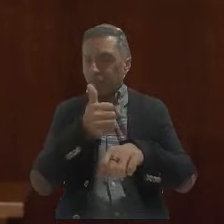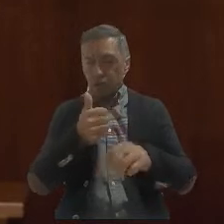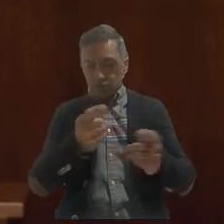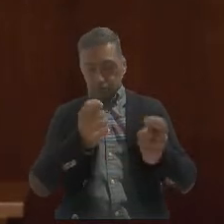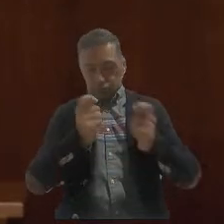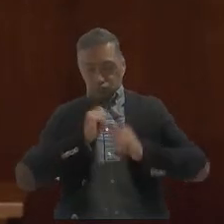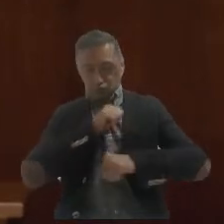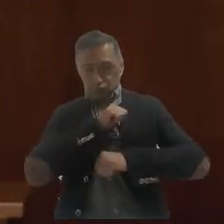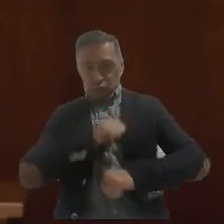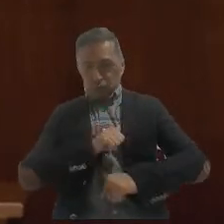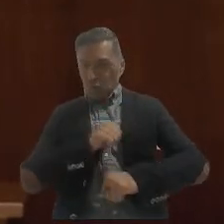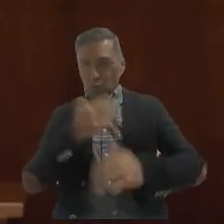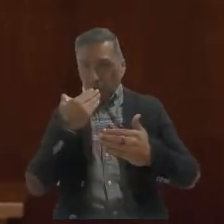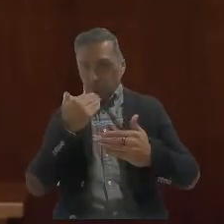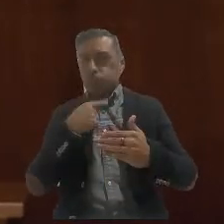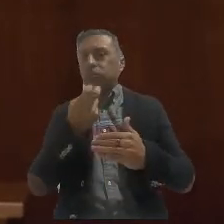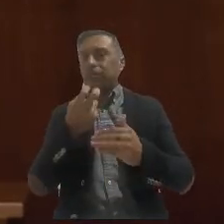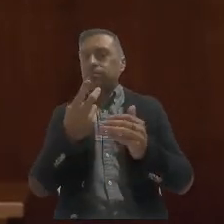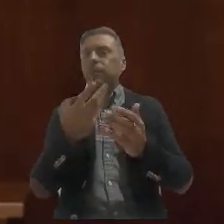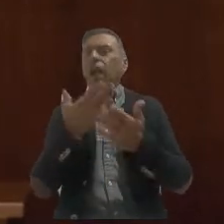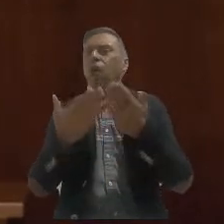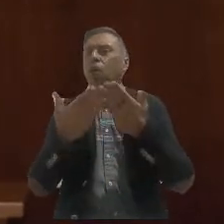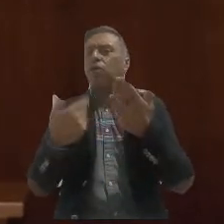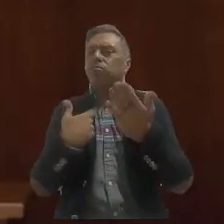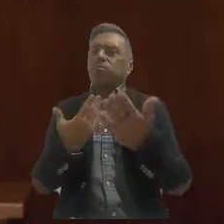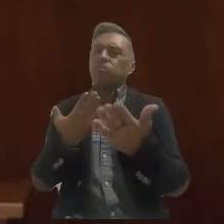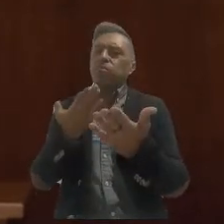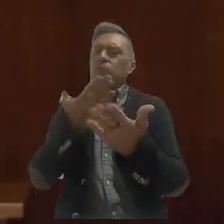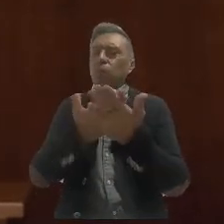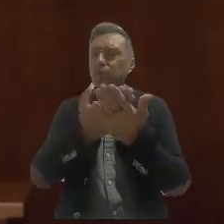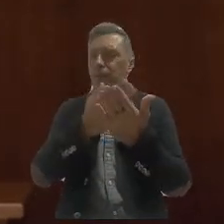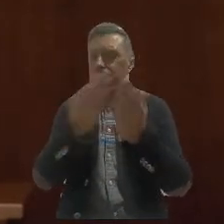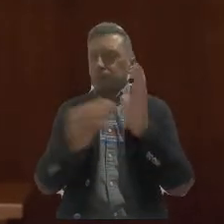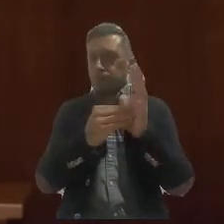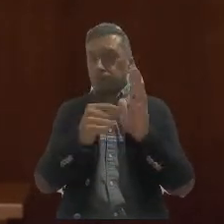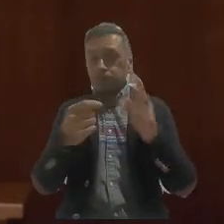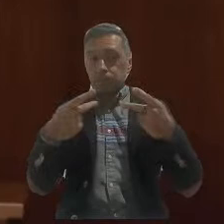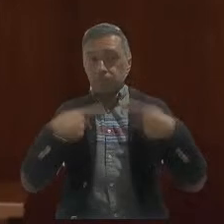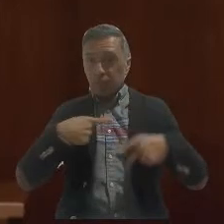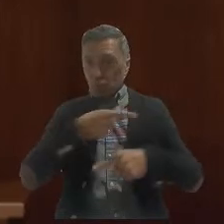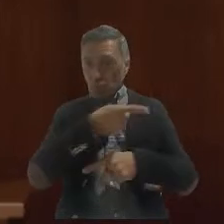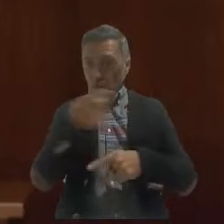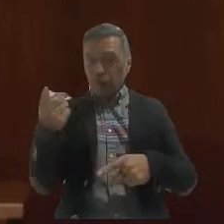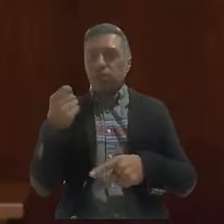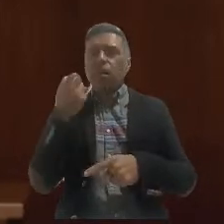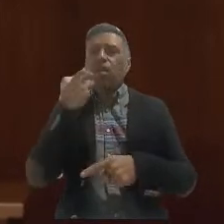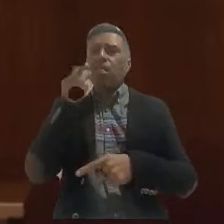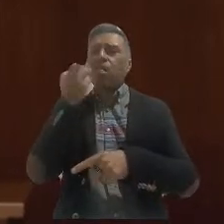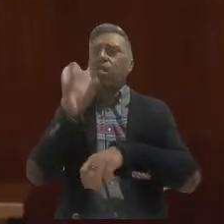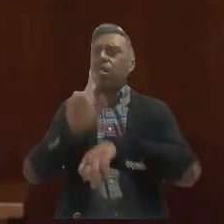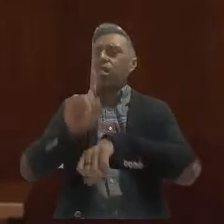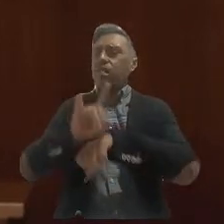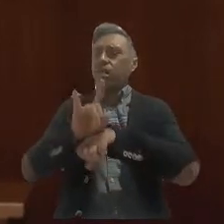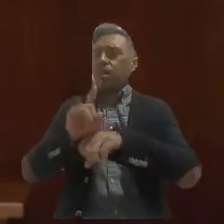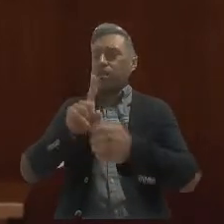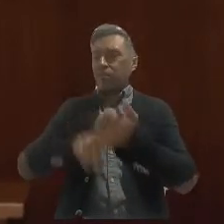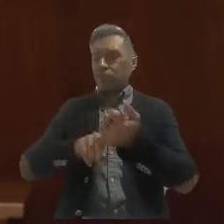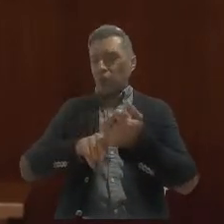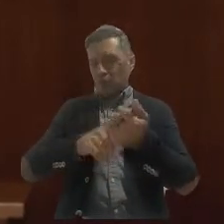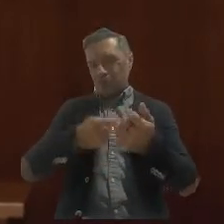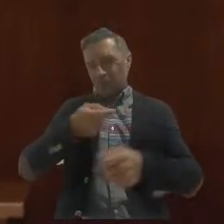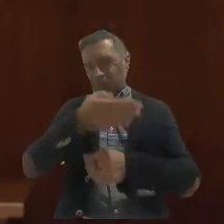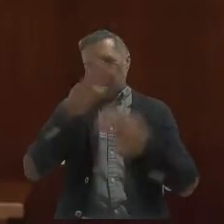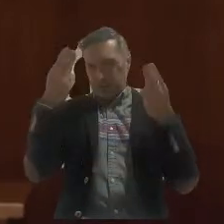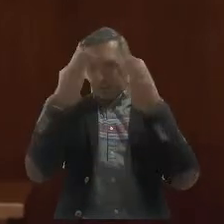Lo anteriormente planteado busca sancionar a estas personas, reitero, que se ostentan como madrinas e izquierdos que acompañan a